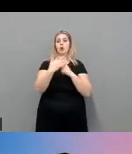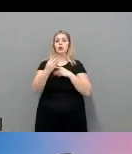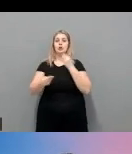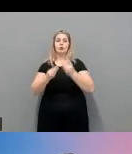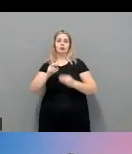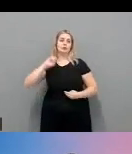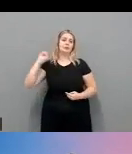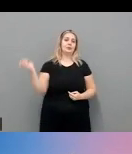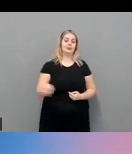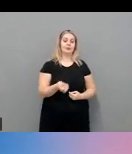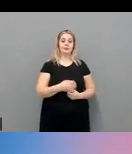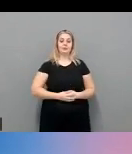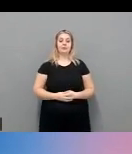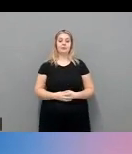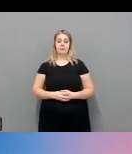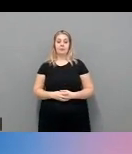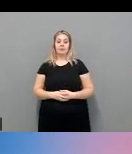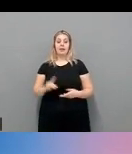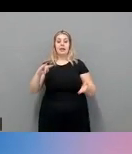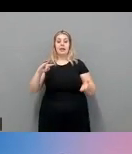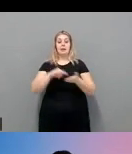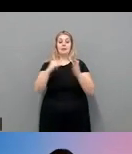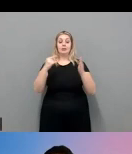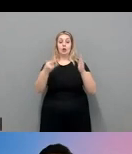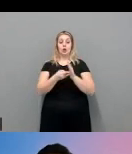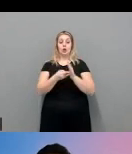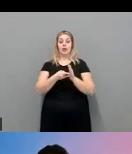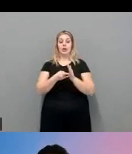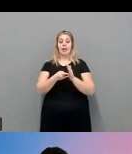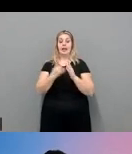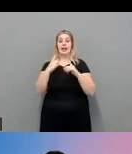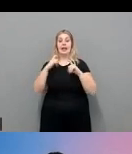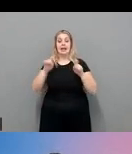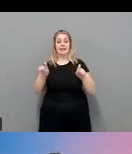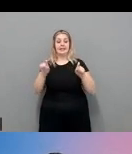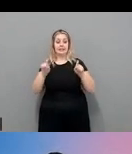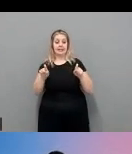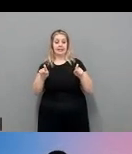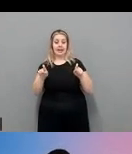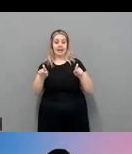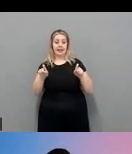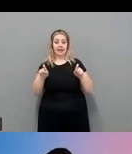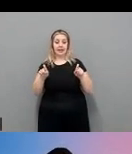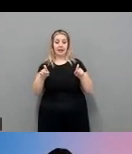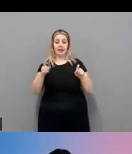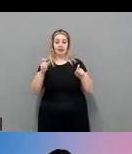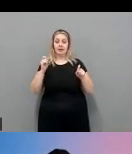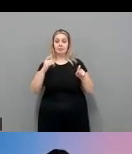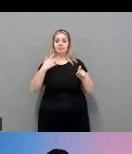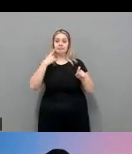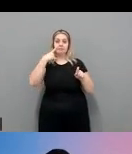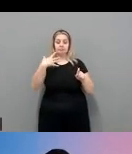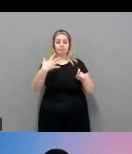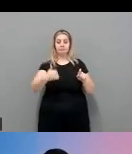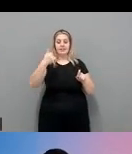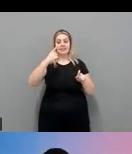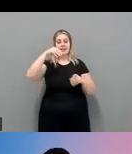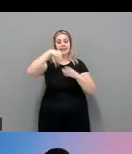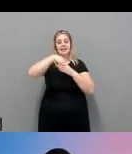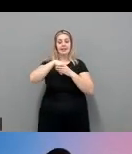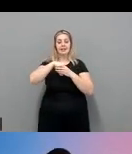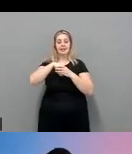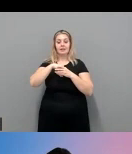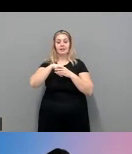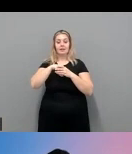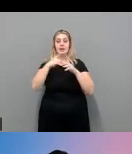uso. Una de las metodologías de enseñanza más popular dentro de las intervenciones de la